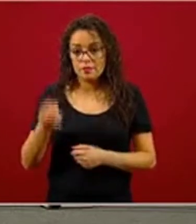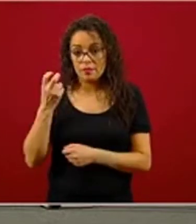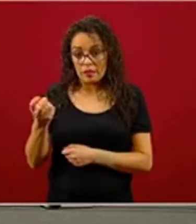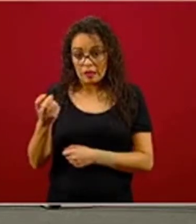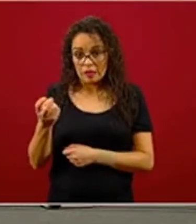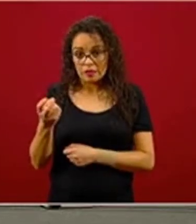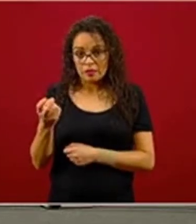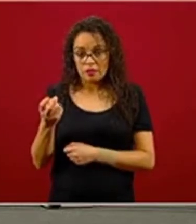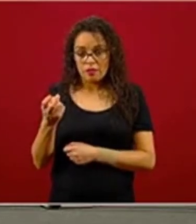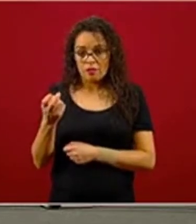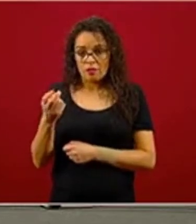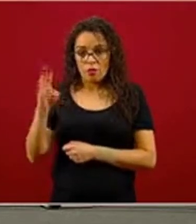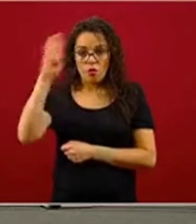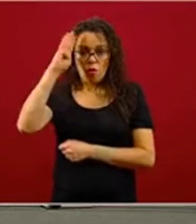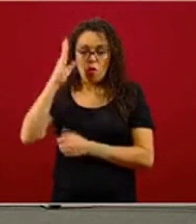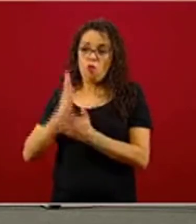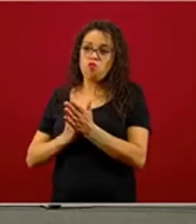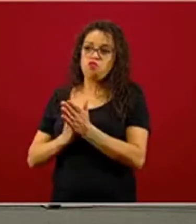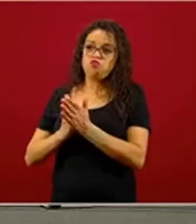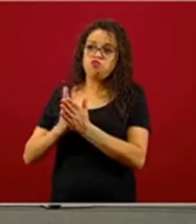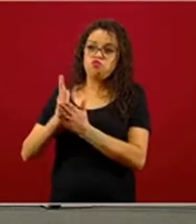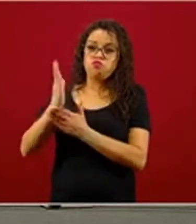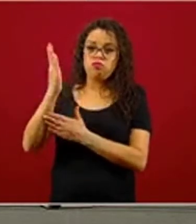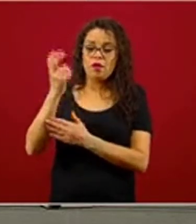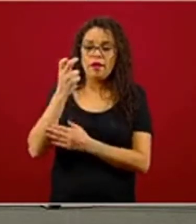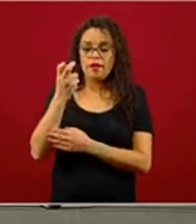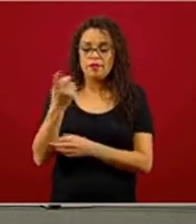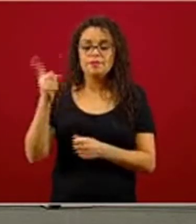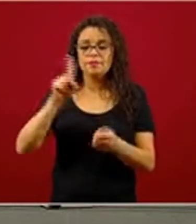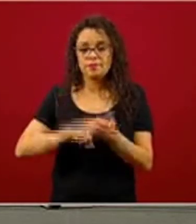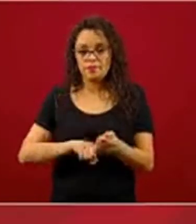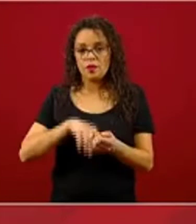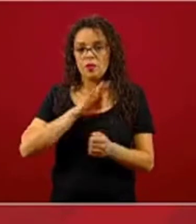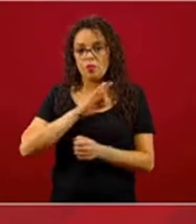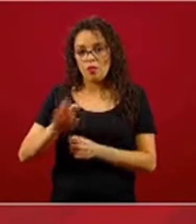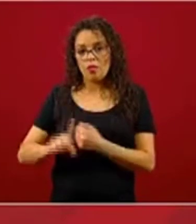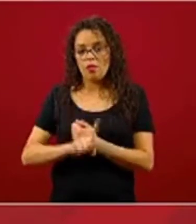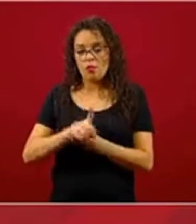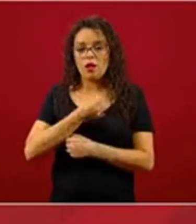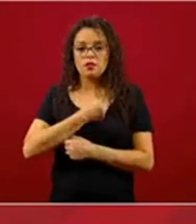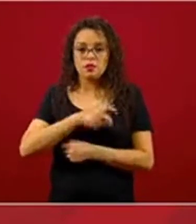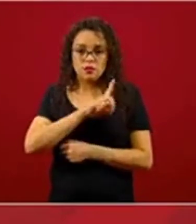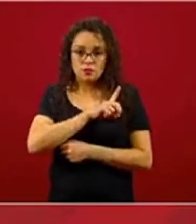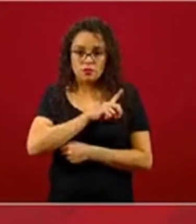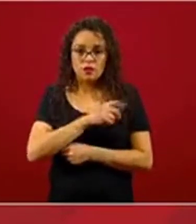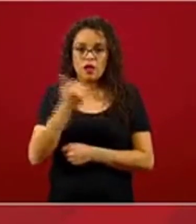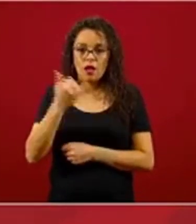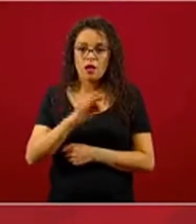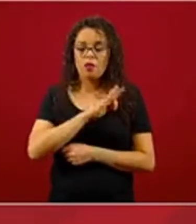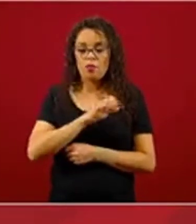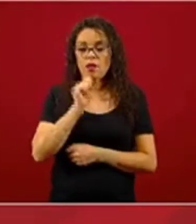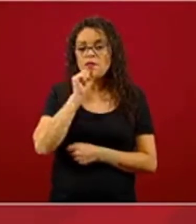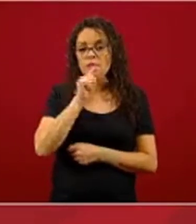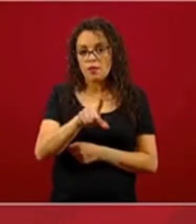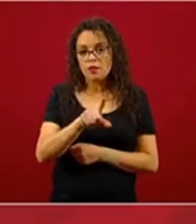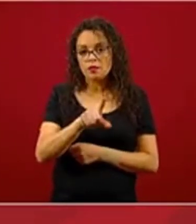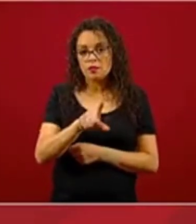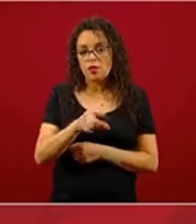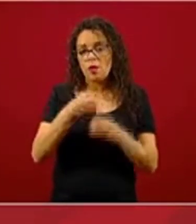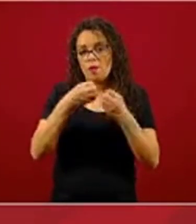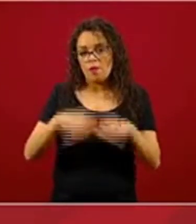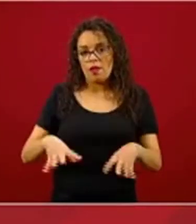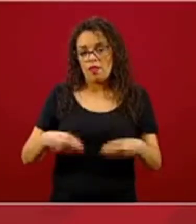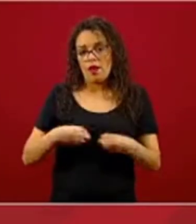eso también afecta la salud y puede afectar la vida. Entonces, es muy complejo dar a entender